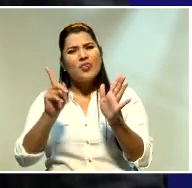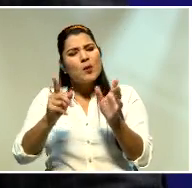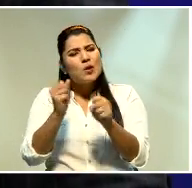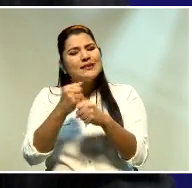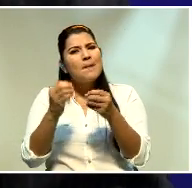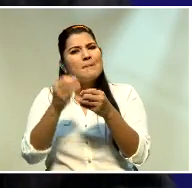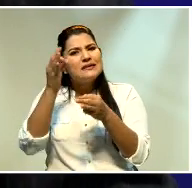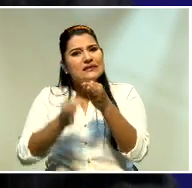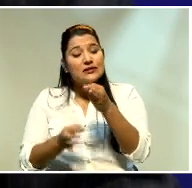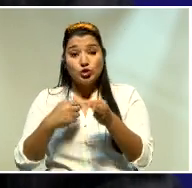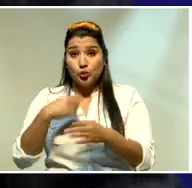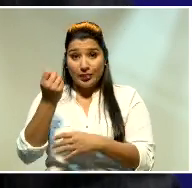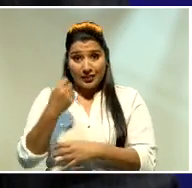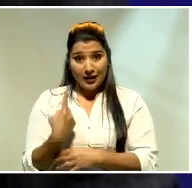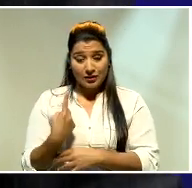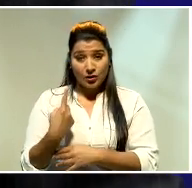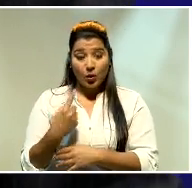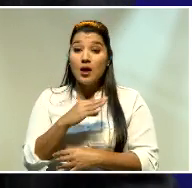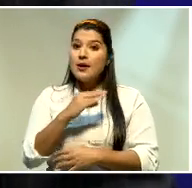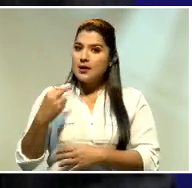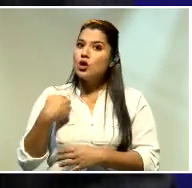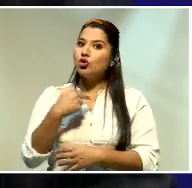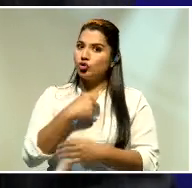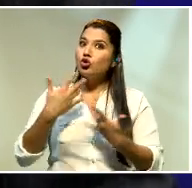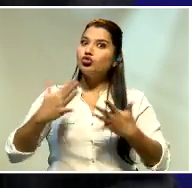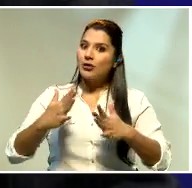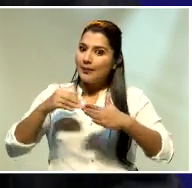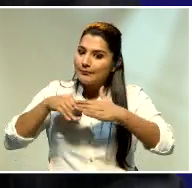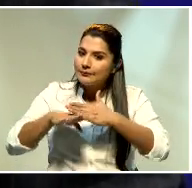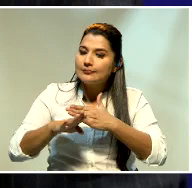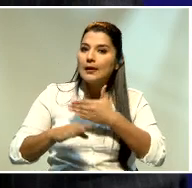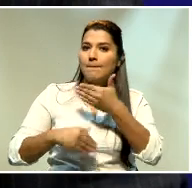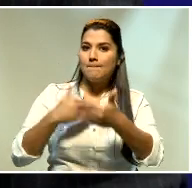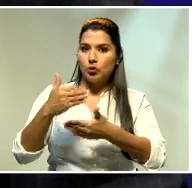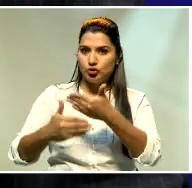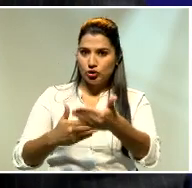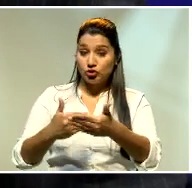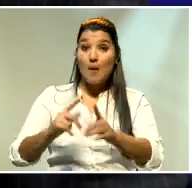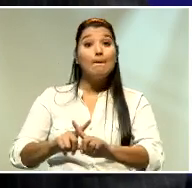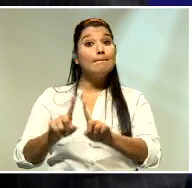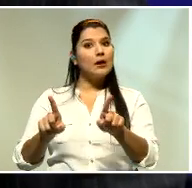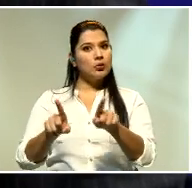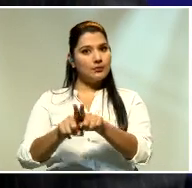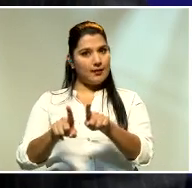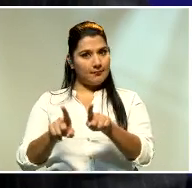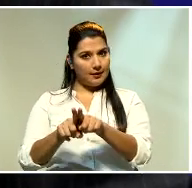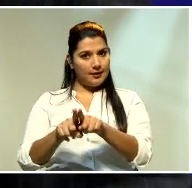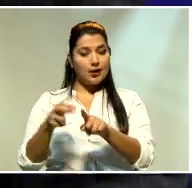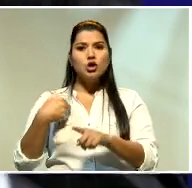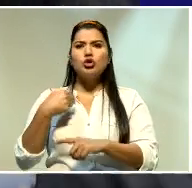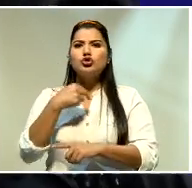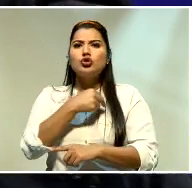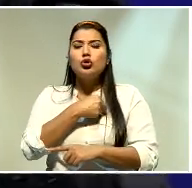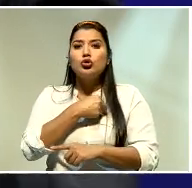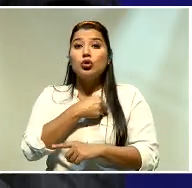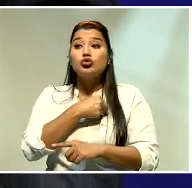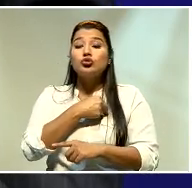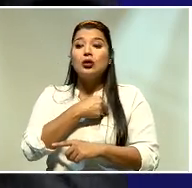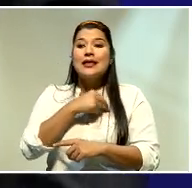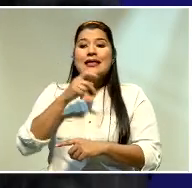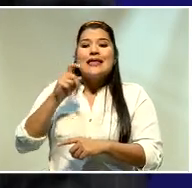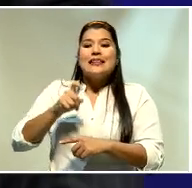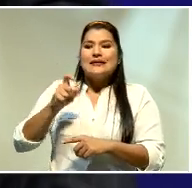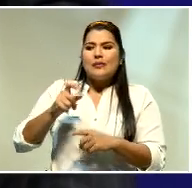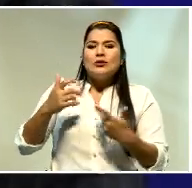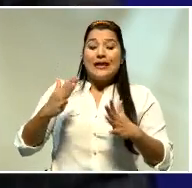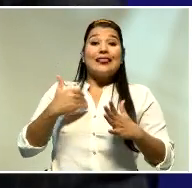y yo lo entiendo y estamos en ese proceso. Pero también necesitamos, como ya tenemos una mayor